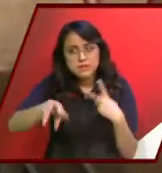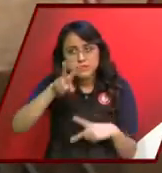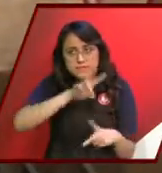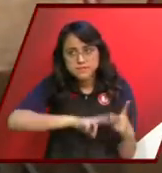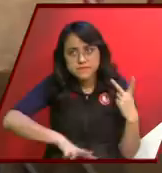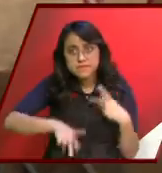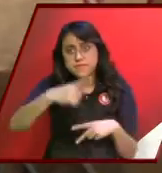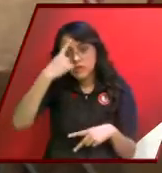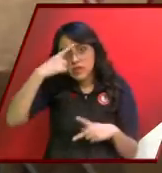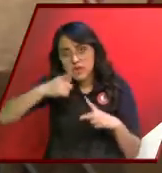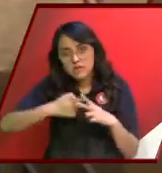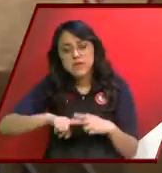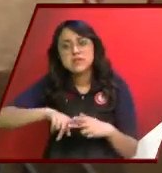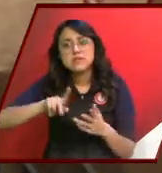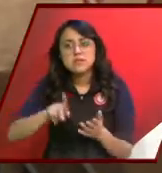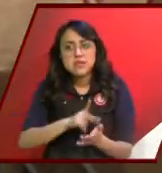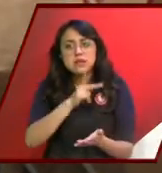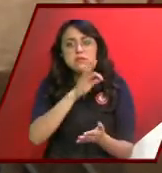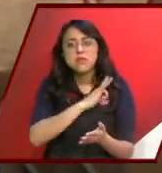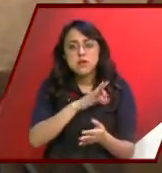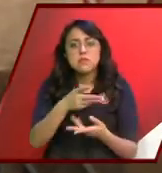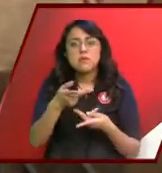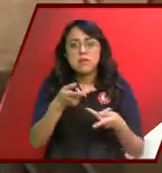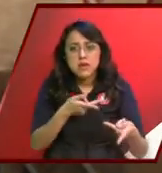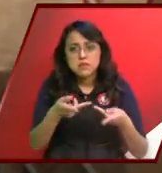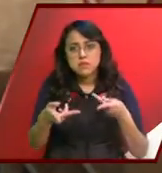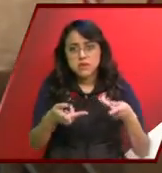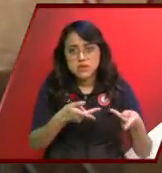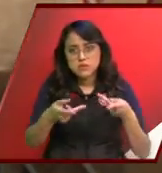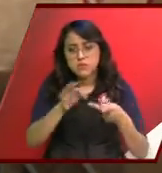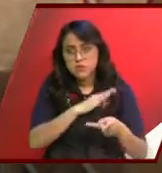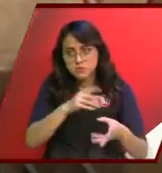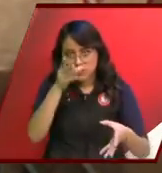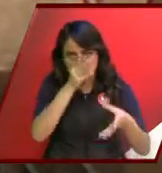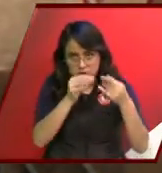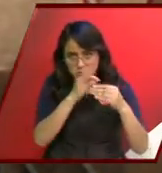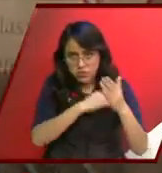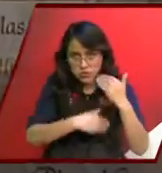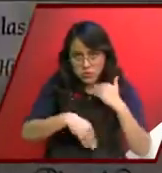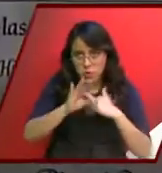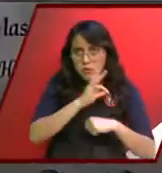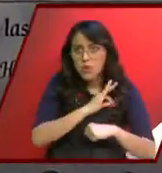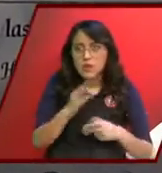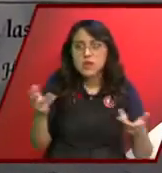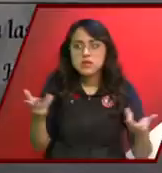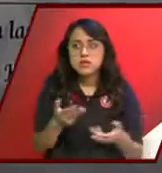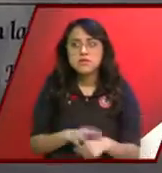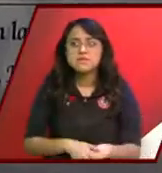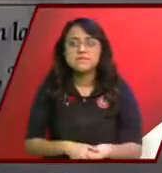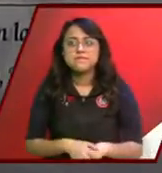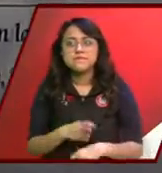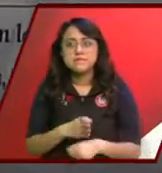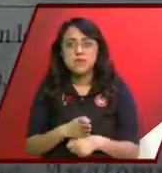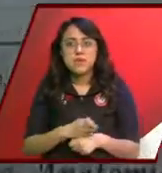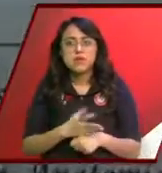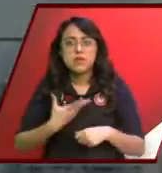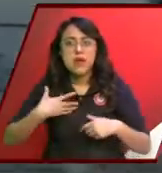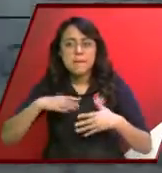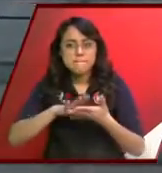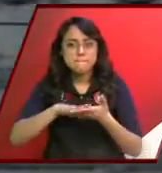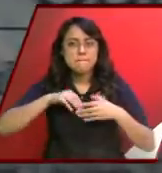para volver a empezar a prepararse y seguir adelante. Ahora como masajista.